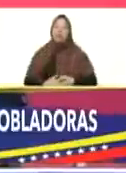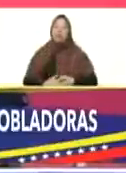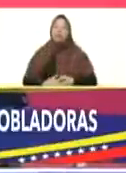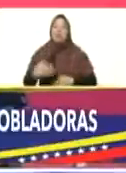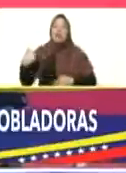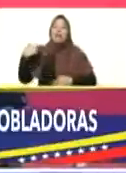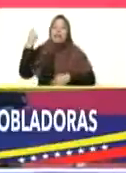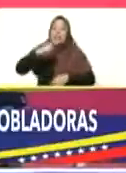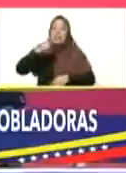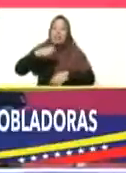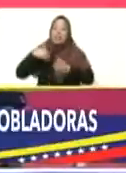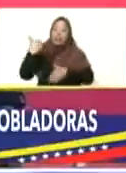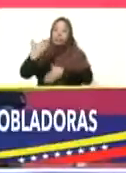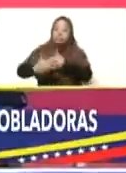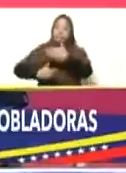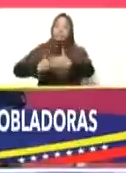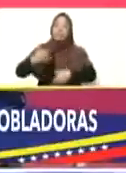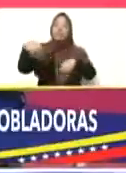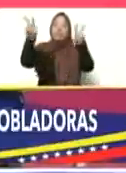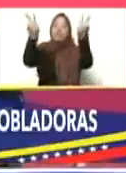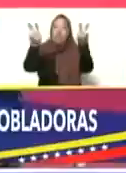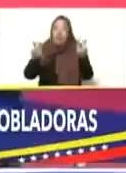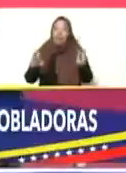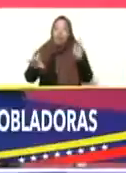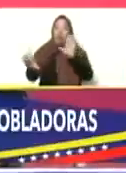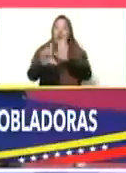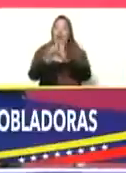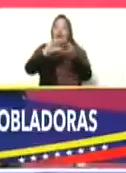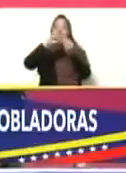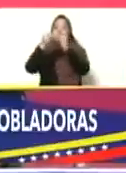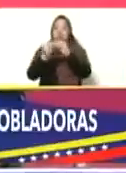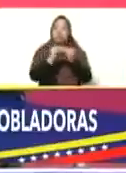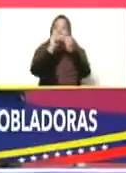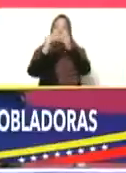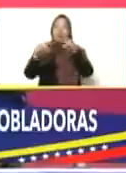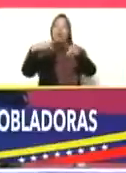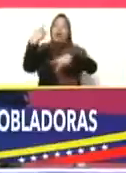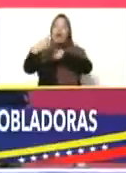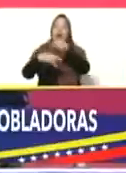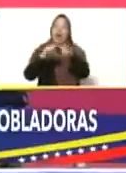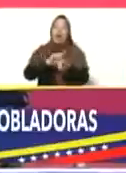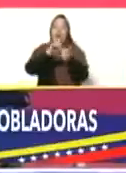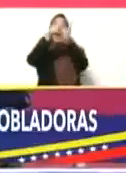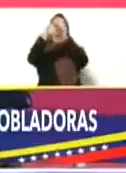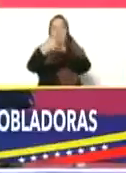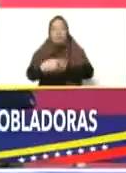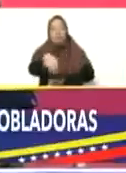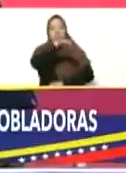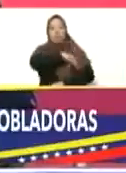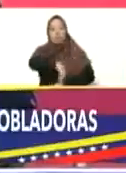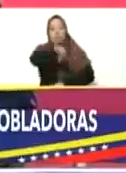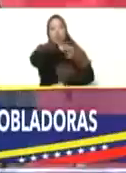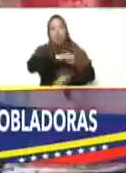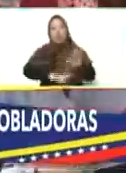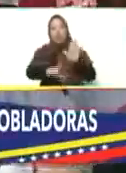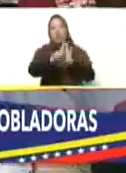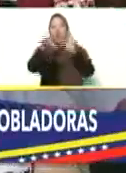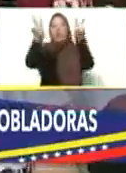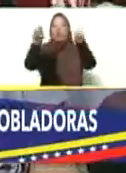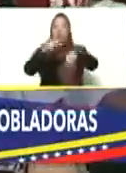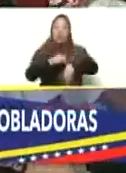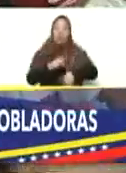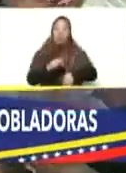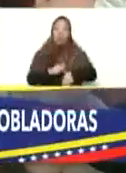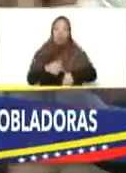con propuestas legislativas nuevas para esta nueva etapa de transición al socialismo para esta nueva época aquí